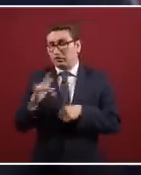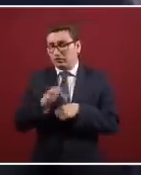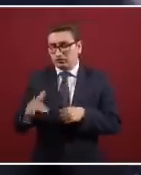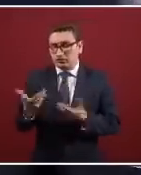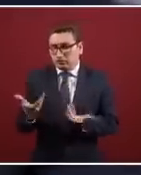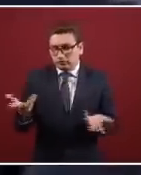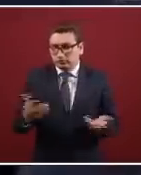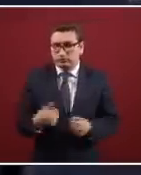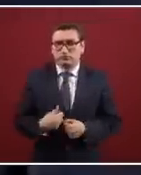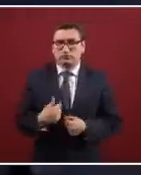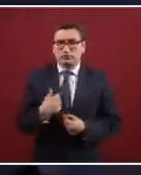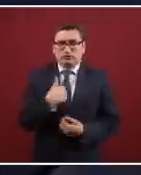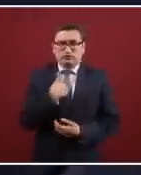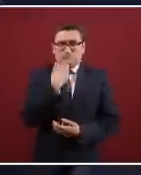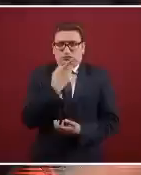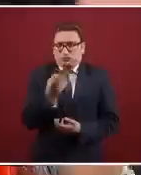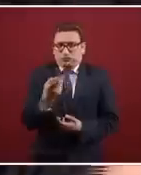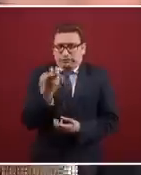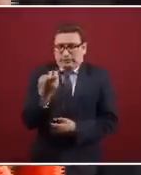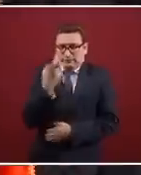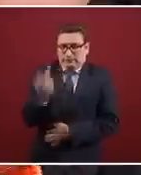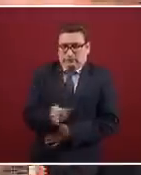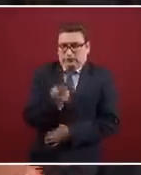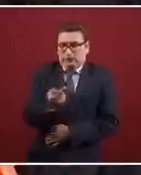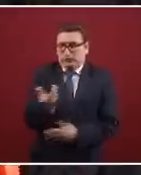mi pregunta va a esto, señor,